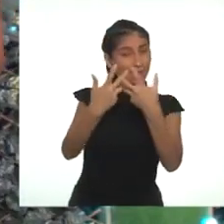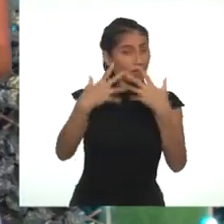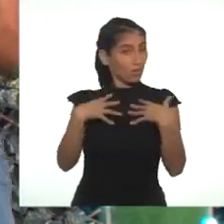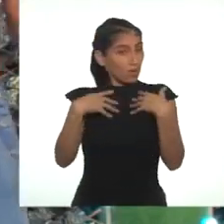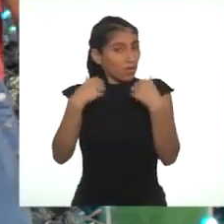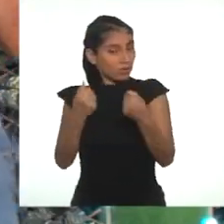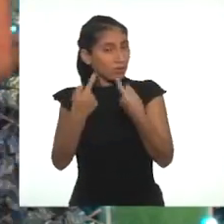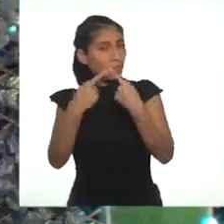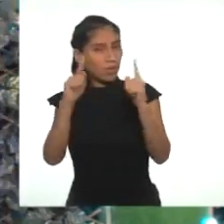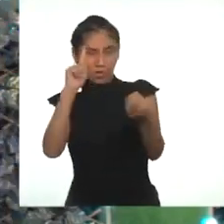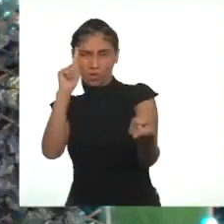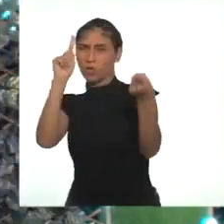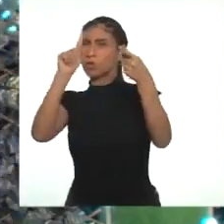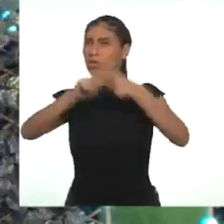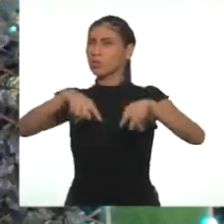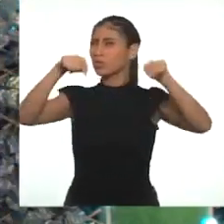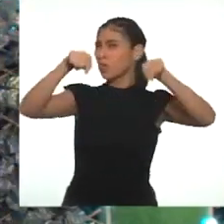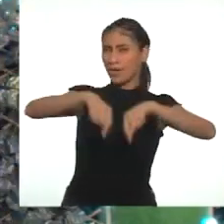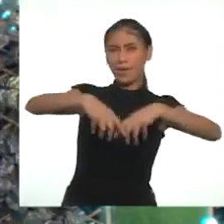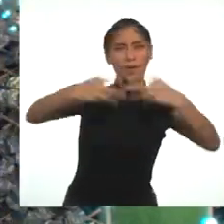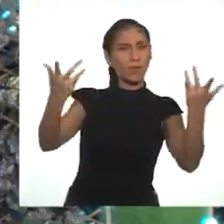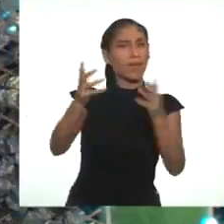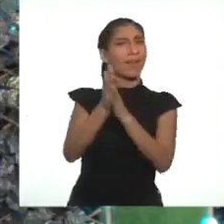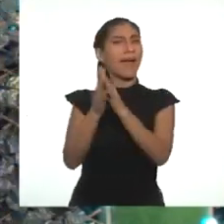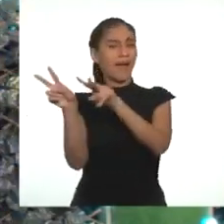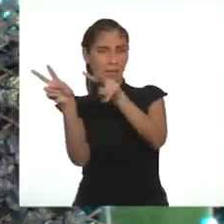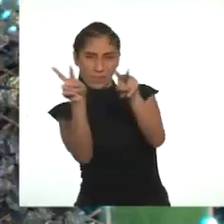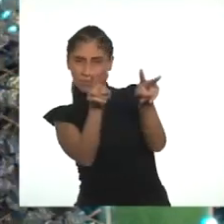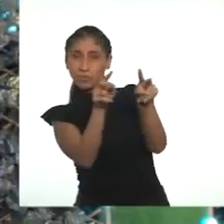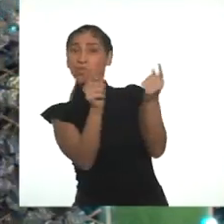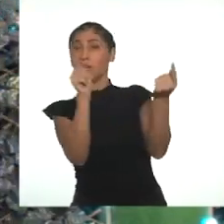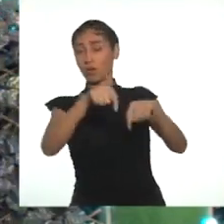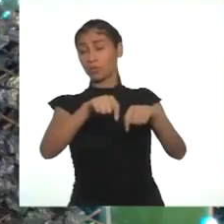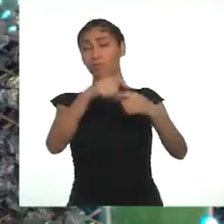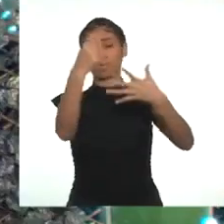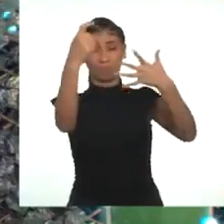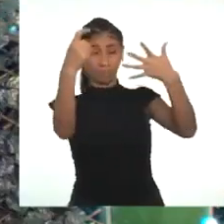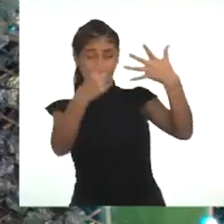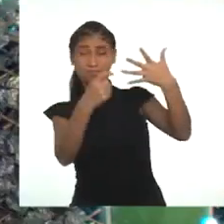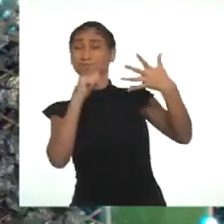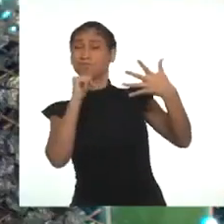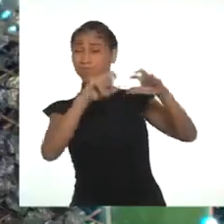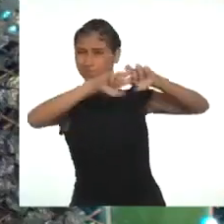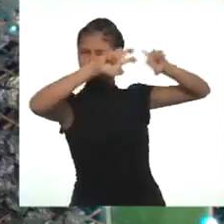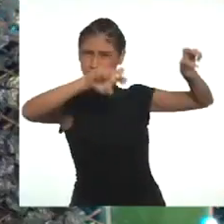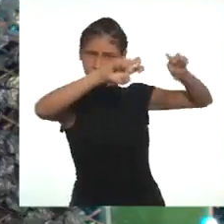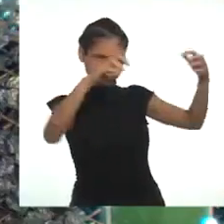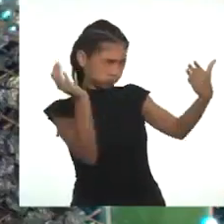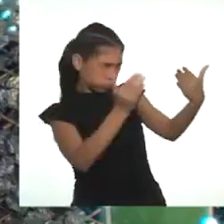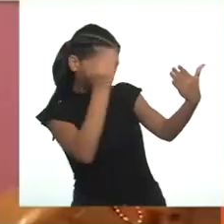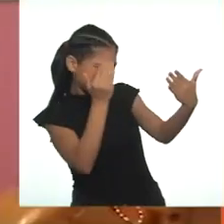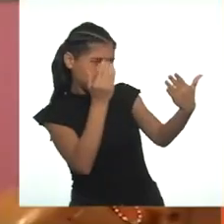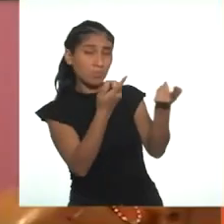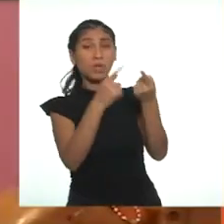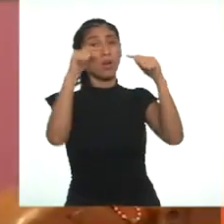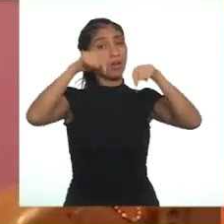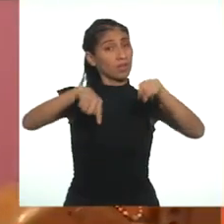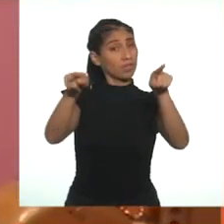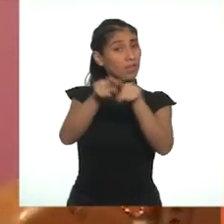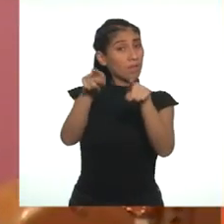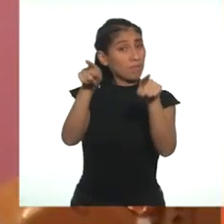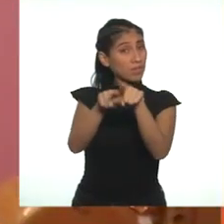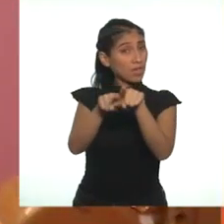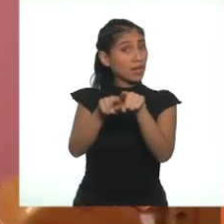salud, pero los retos que vive nuestro país hoy en día nos demuestran que aún hay mucho por investigar y hacer. Y ahora hay